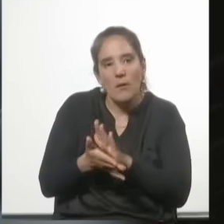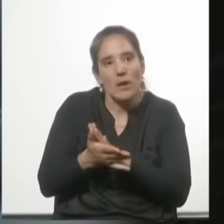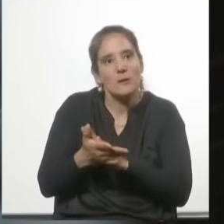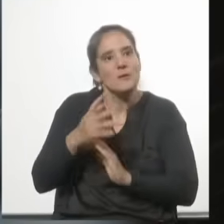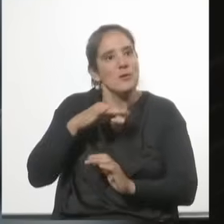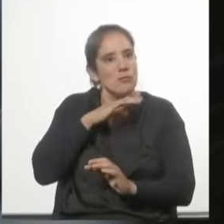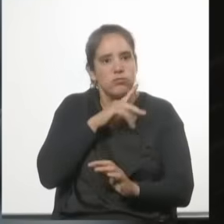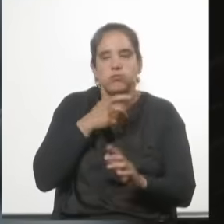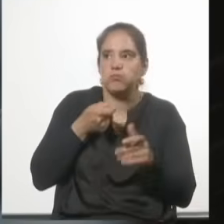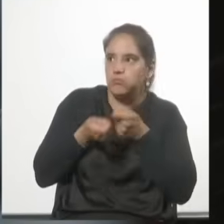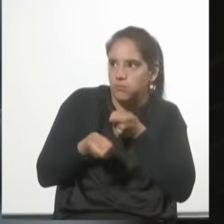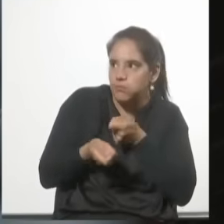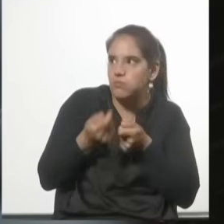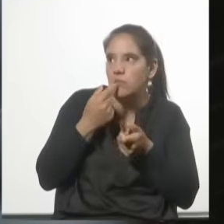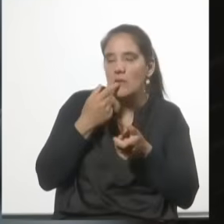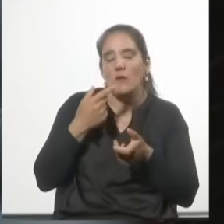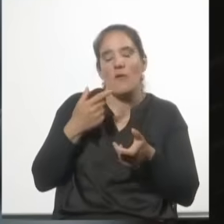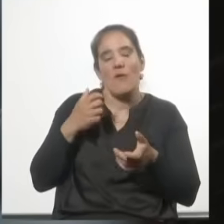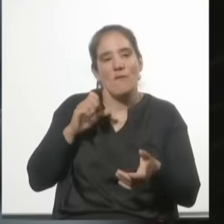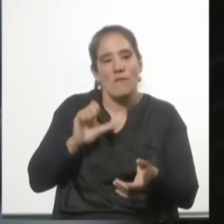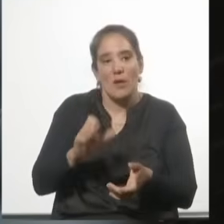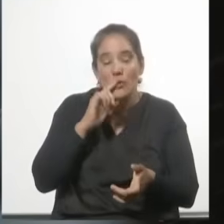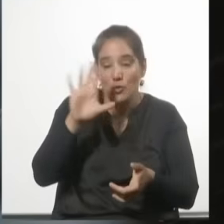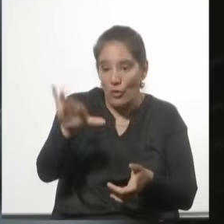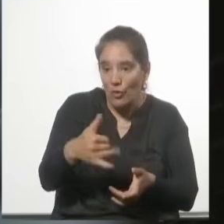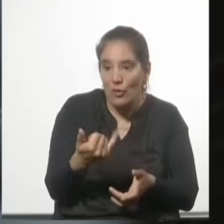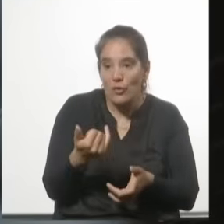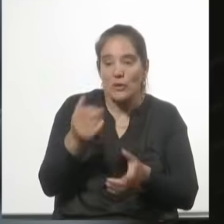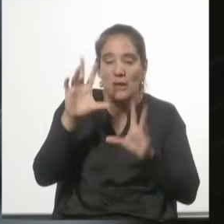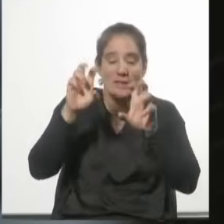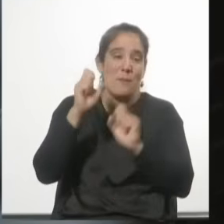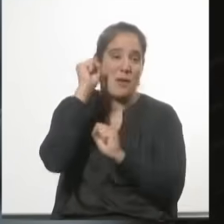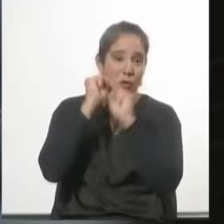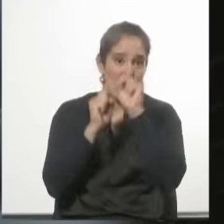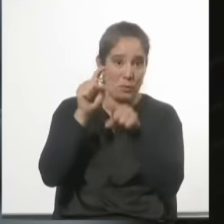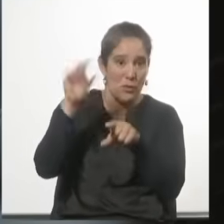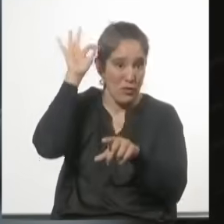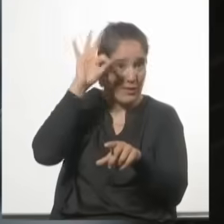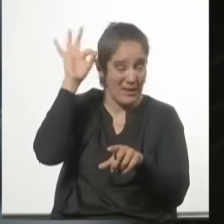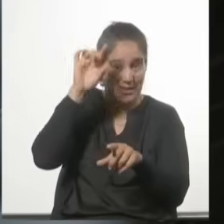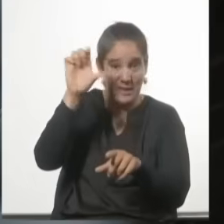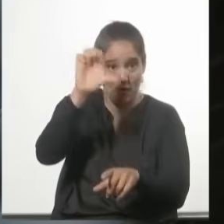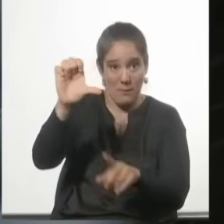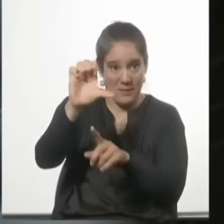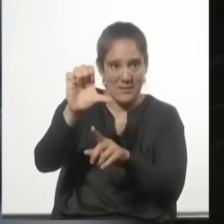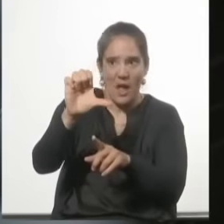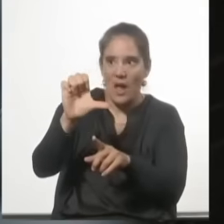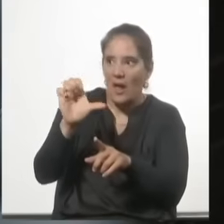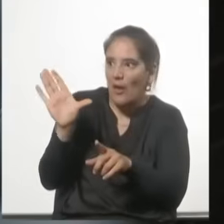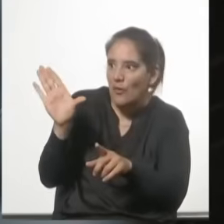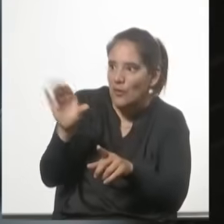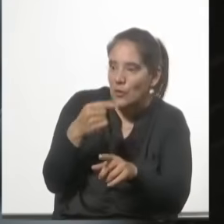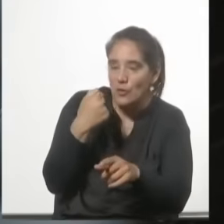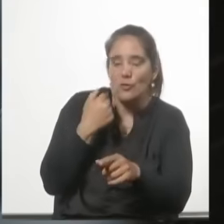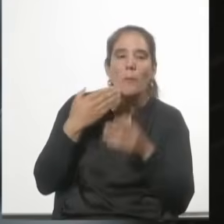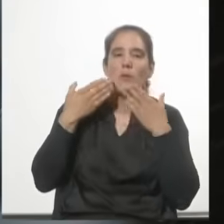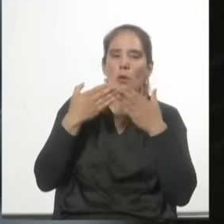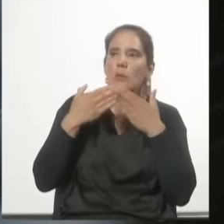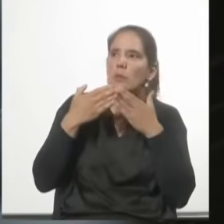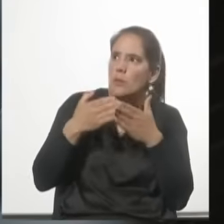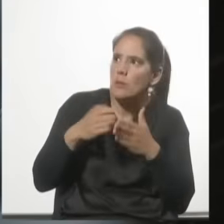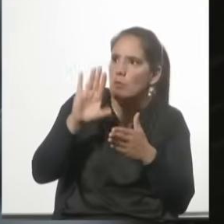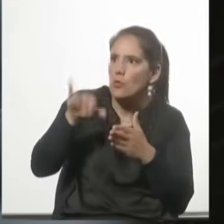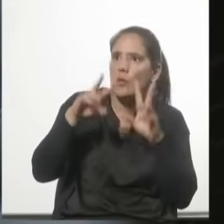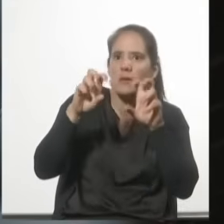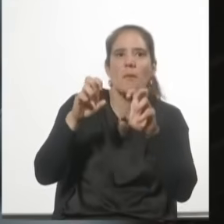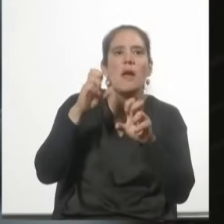todas verificables mediante procedimientos sencillos, expeditivos y en consulta de registros abiertos. Ninguna de estas consultas,